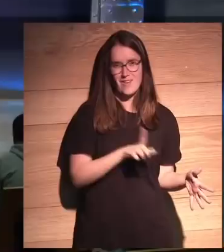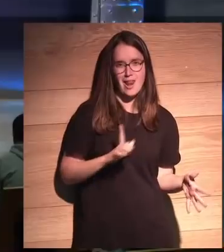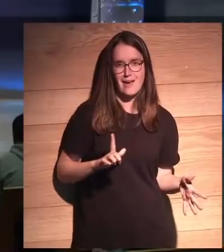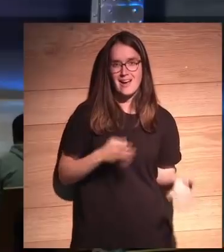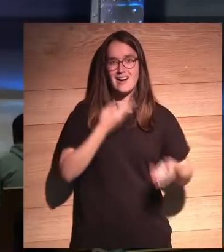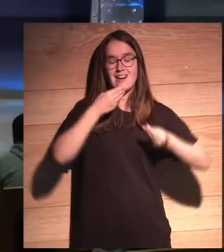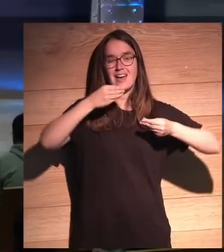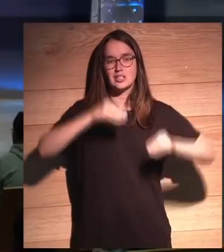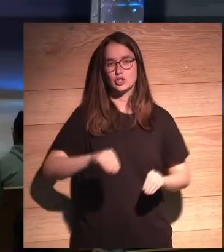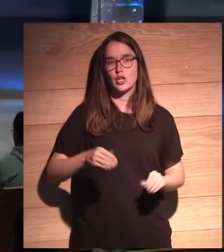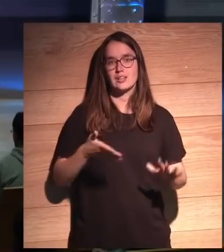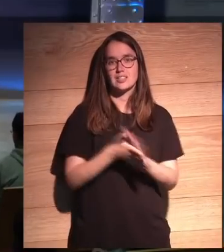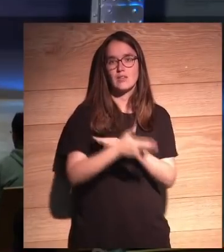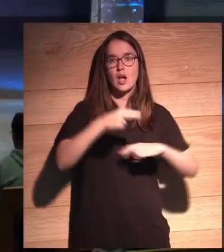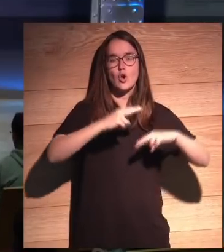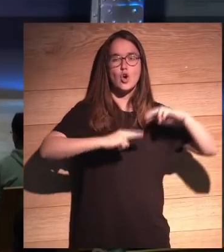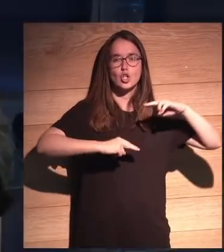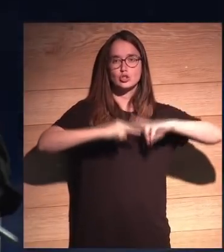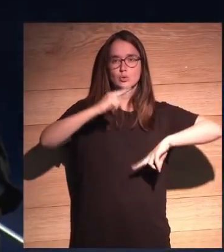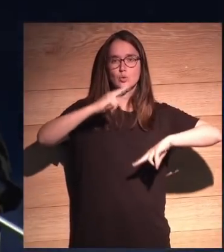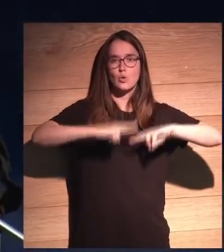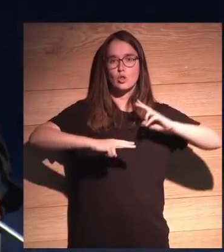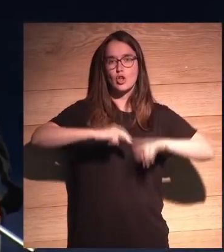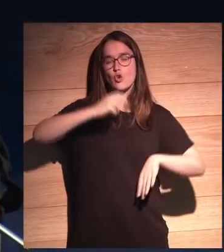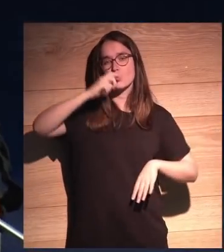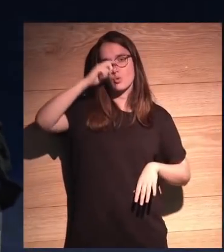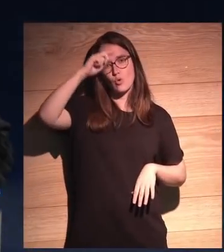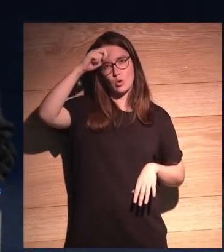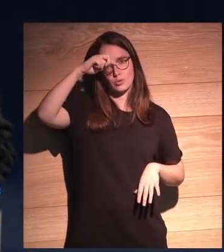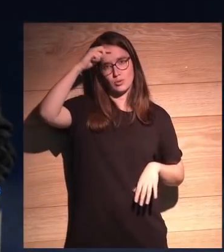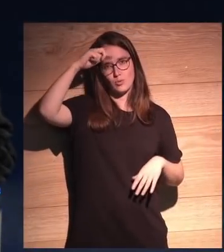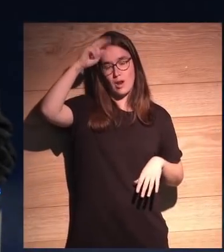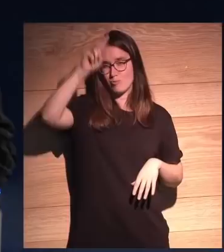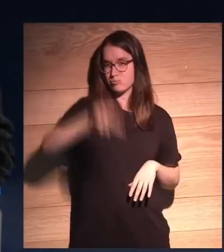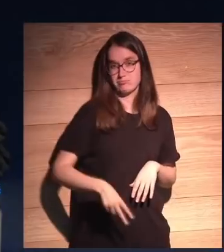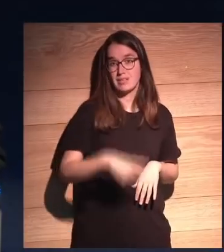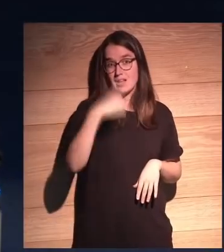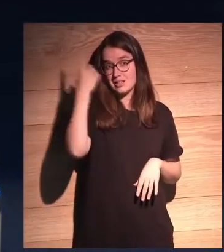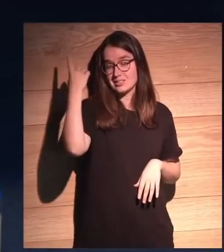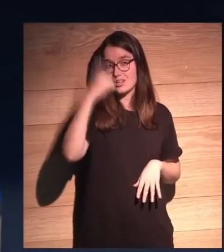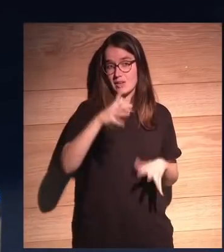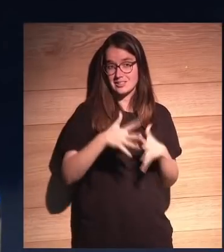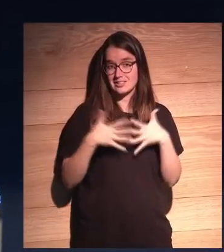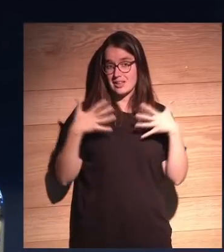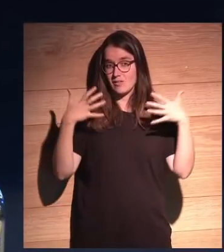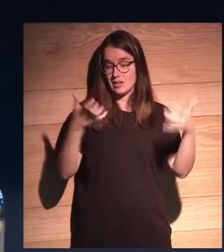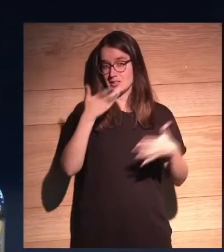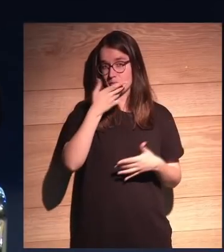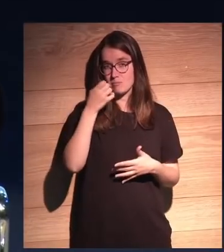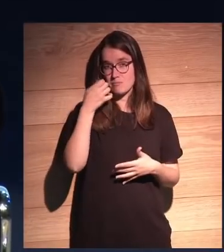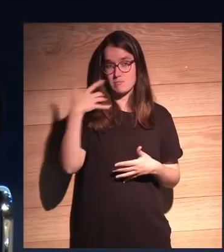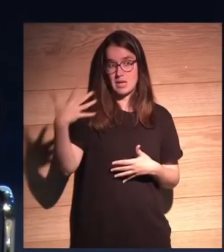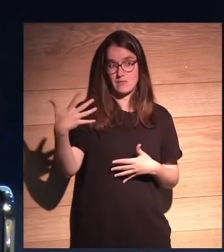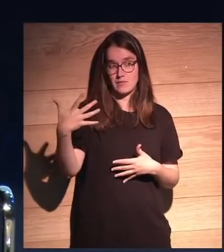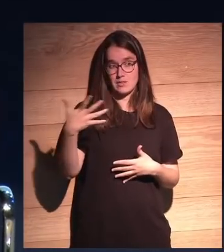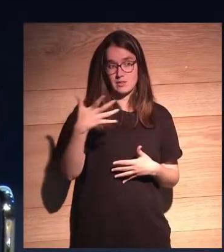La historia no deja de ser una construcción cultural, ¿no? Ya sabéis esta frase tan conocida. Si me